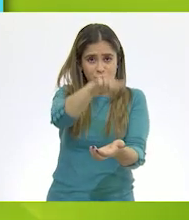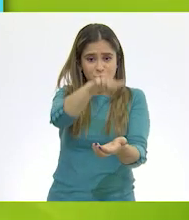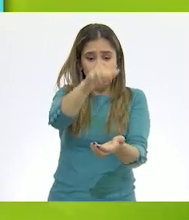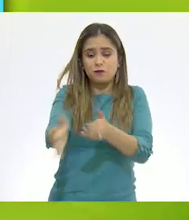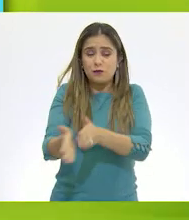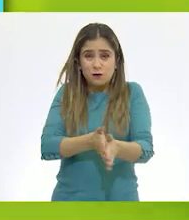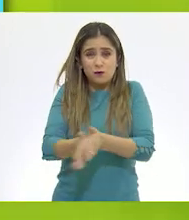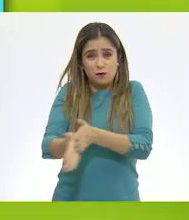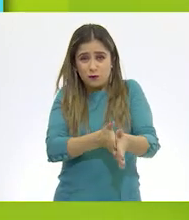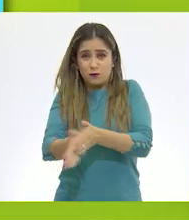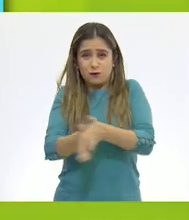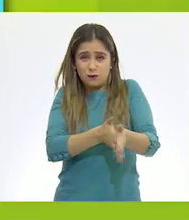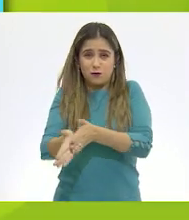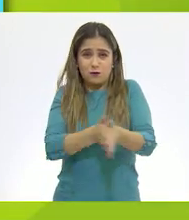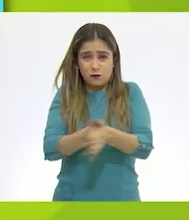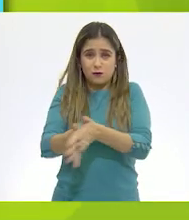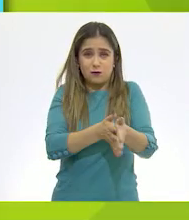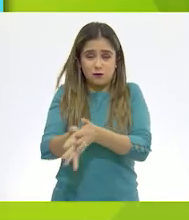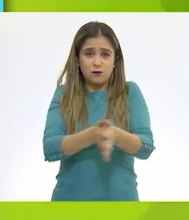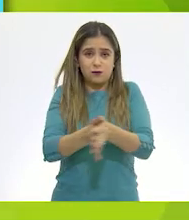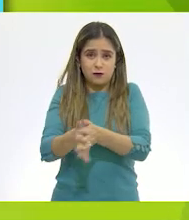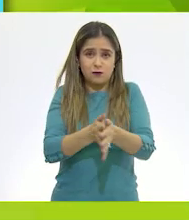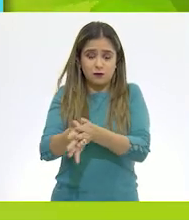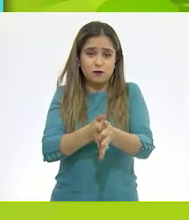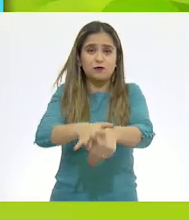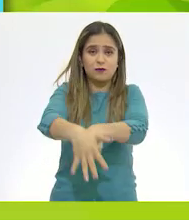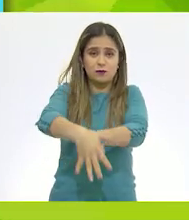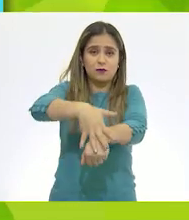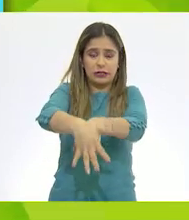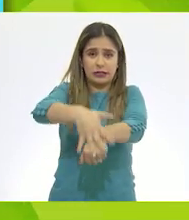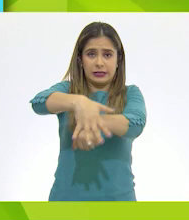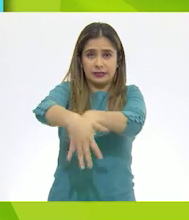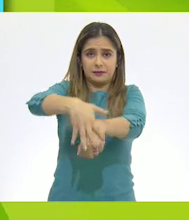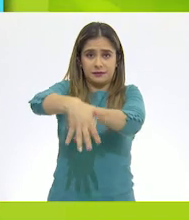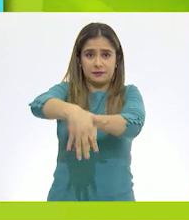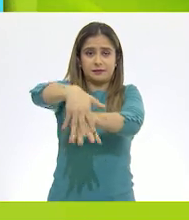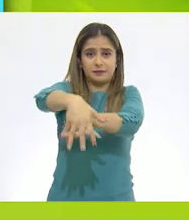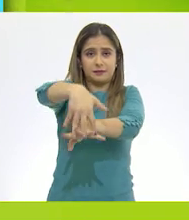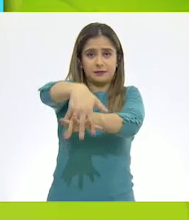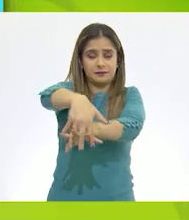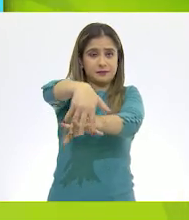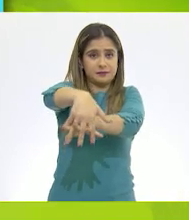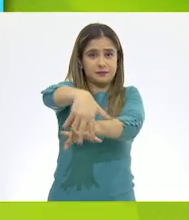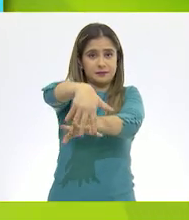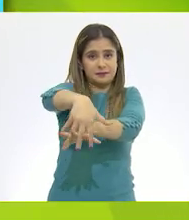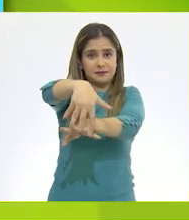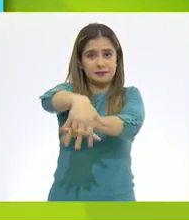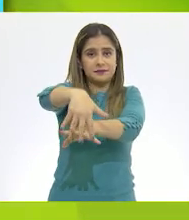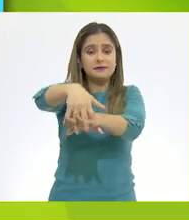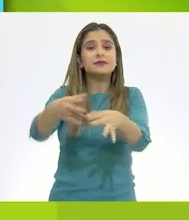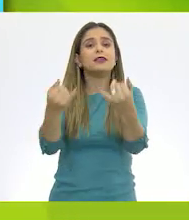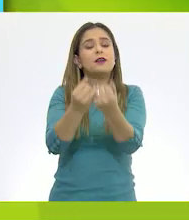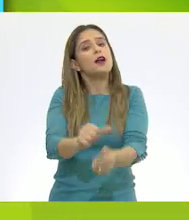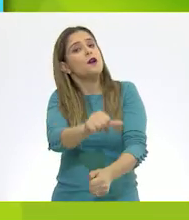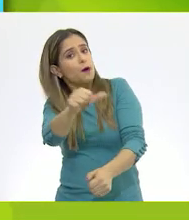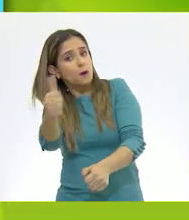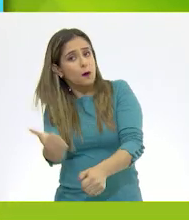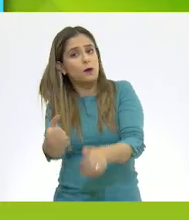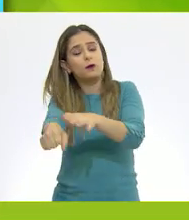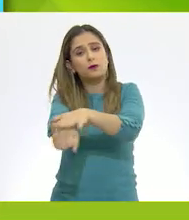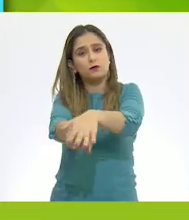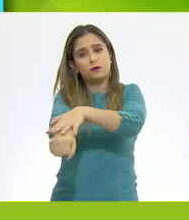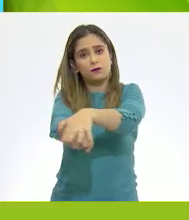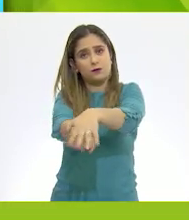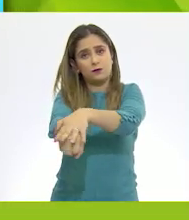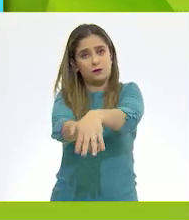con la otra. Ahora, frota la palma de una de tus manos contra el dorso de la otra, entrelazando los dedos. Repite lo mismo con